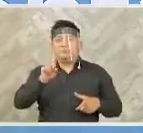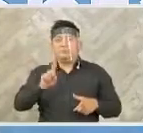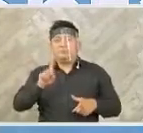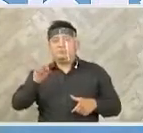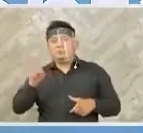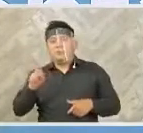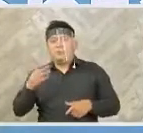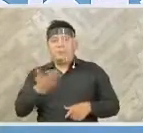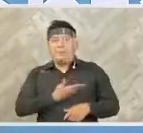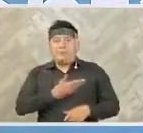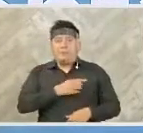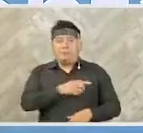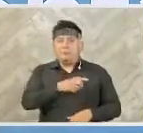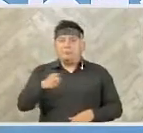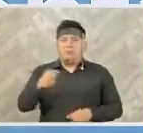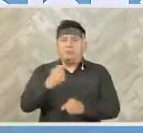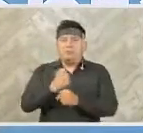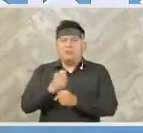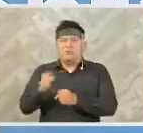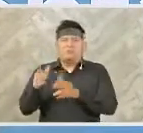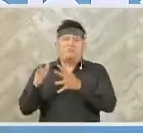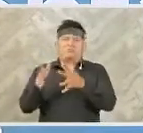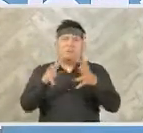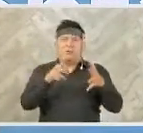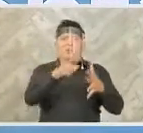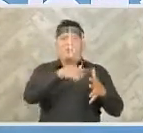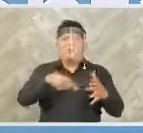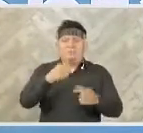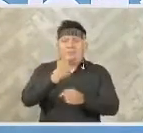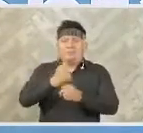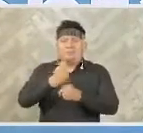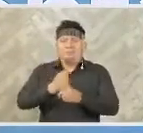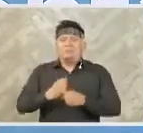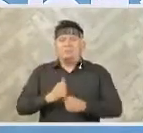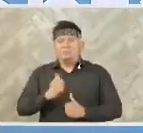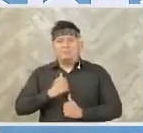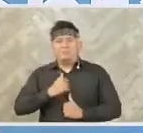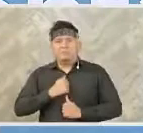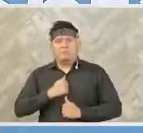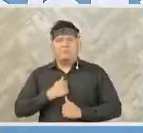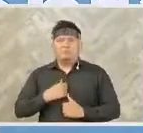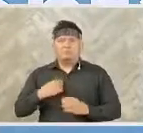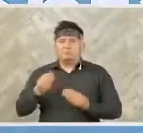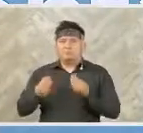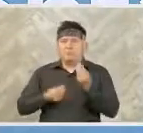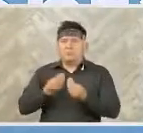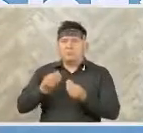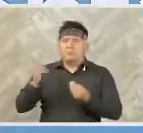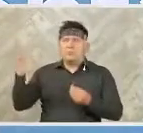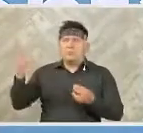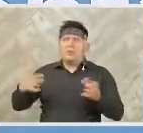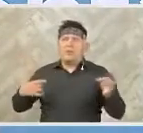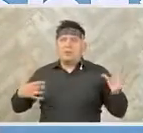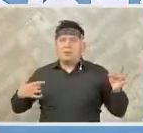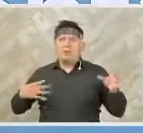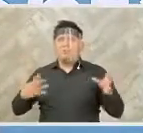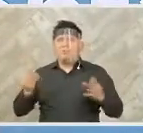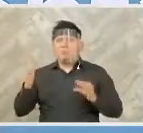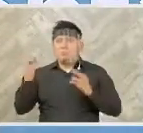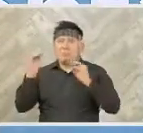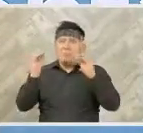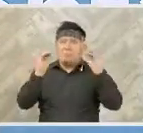hogar, para que a final de año tuvieran empleo. Ellas hicieron los adornos que se pusieron en la avenida Atalaya durante el mes de